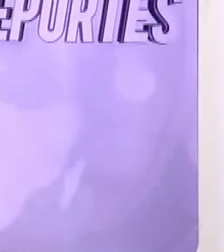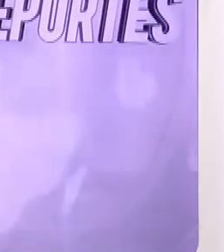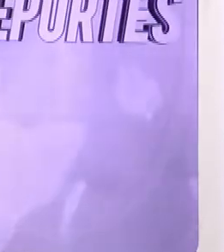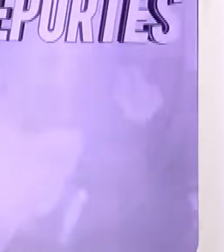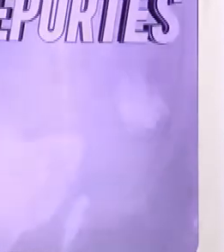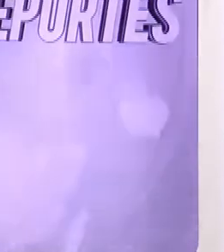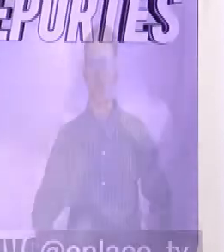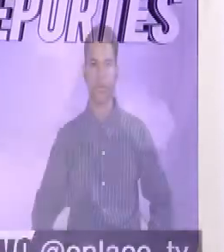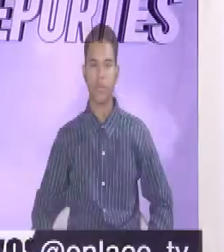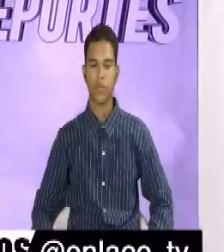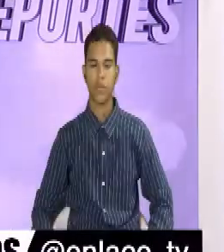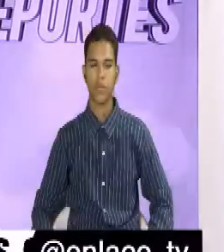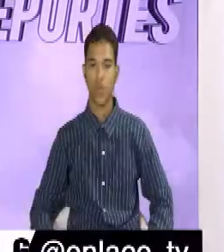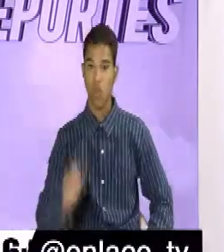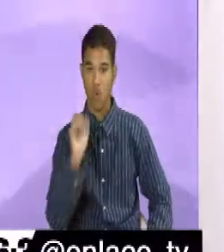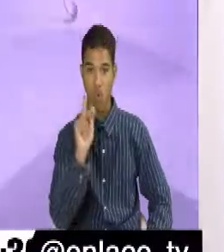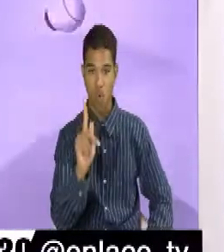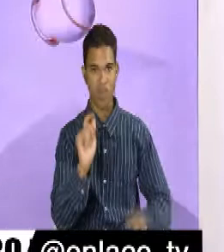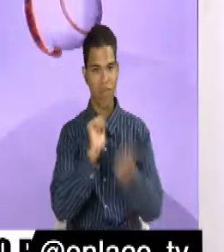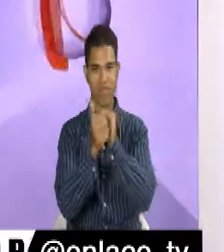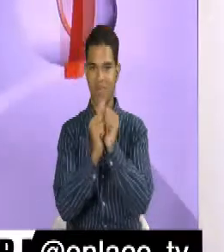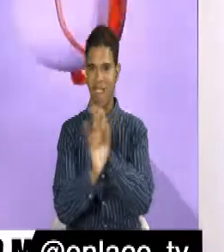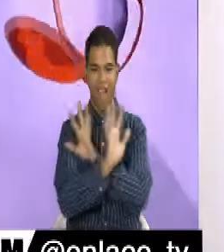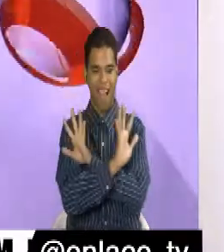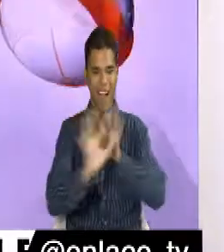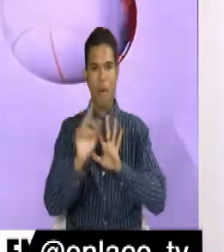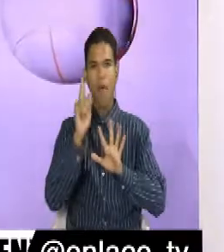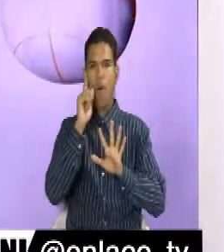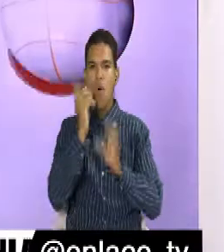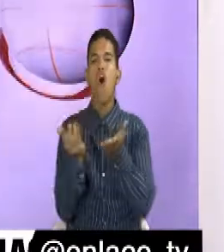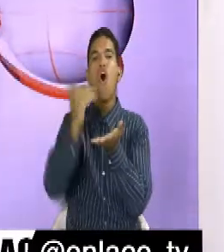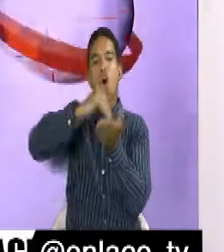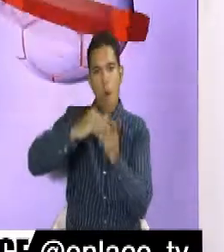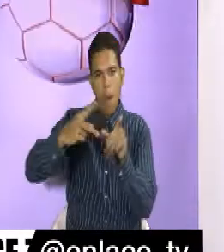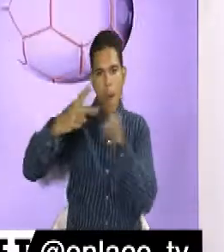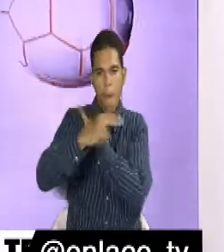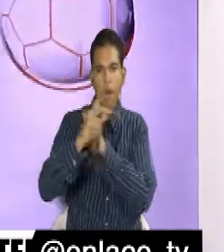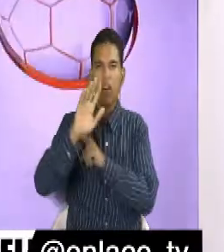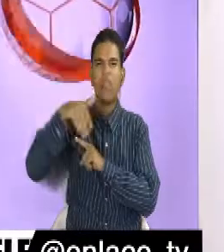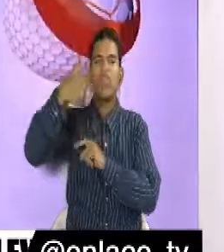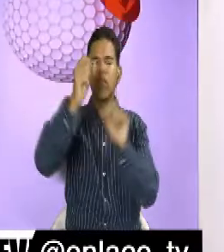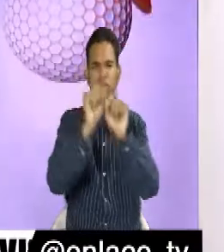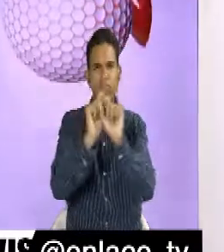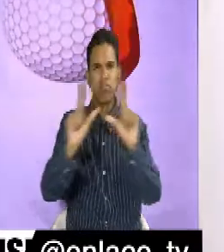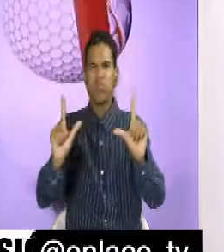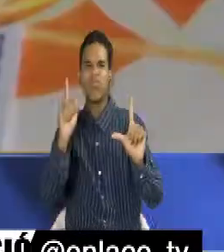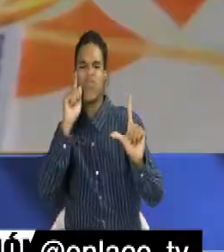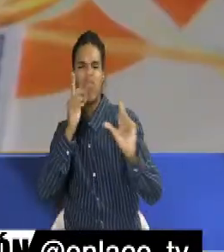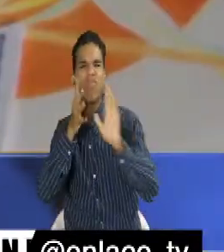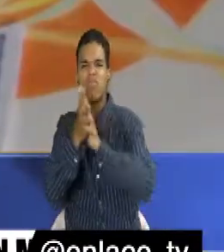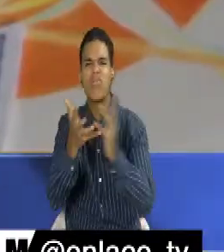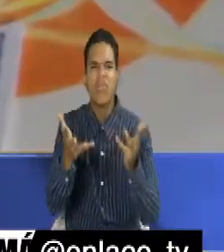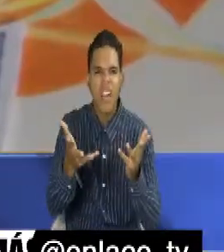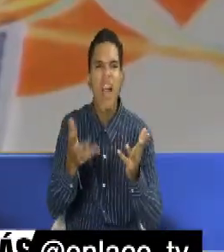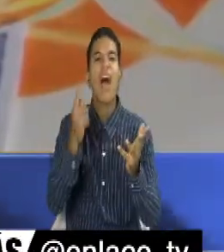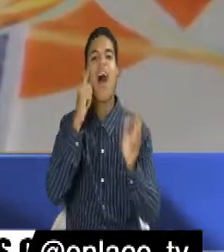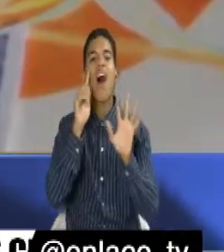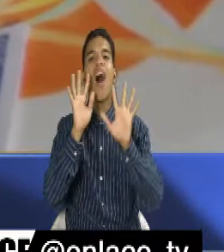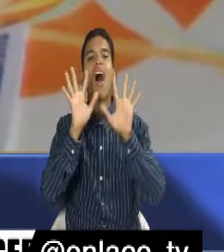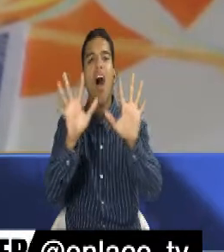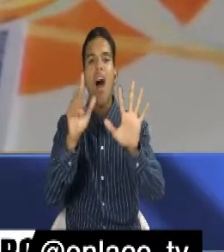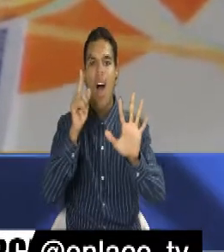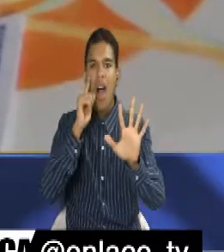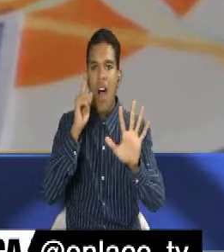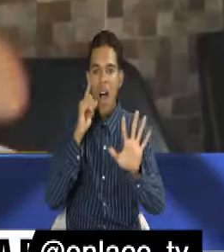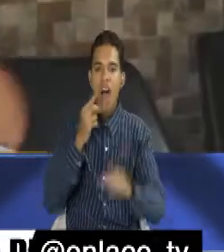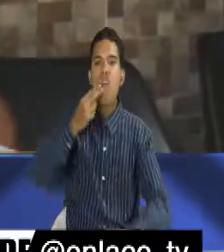Muy bien, es por el momento todo en deportes. Hacemos una nueva pausa aquí en Enlace Noticias. Al regresar, les estaremos hablando sobre el concurso de cuento